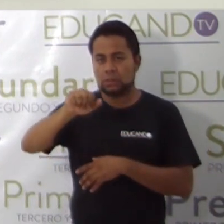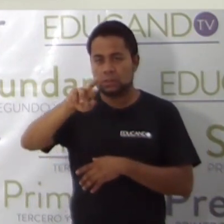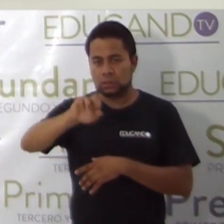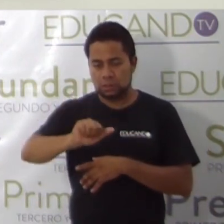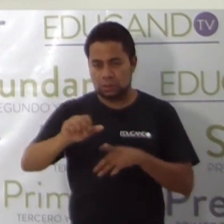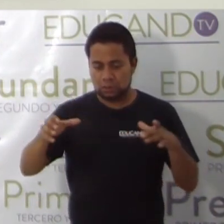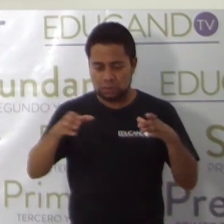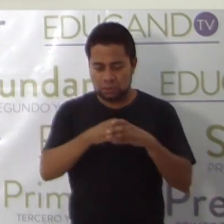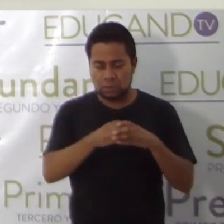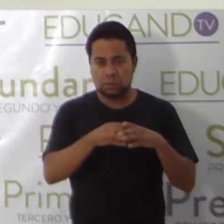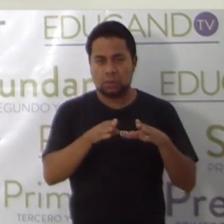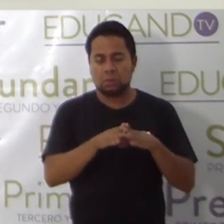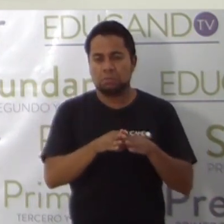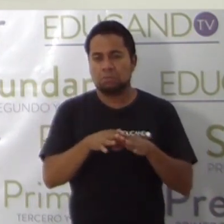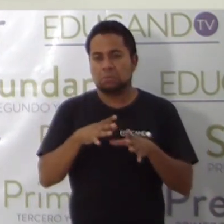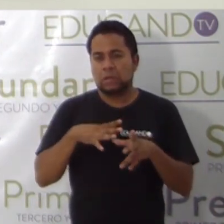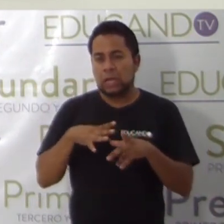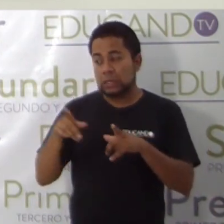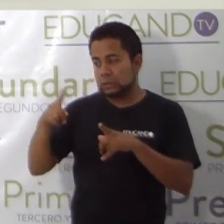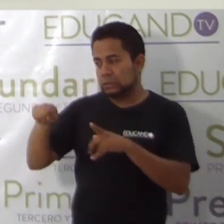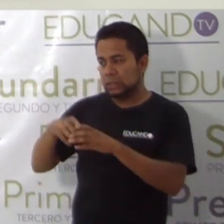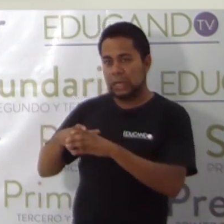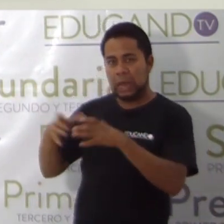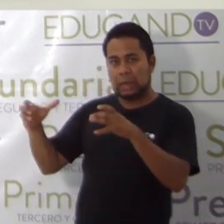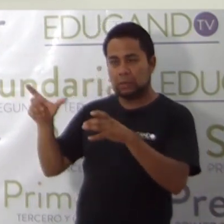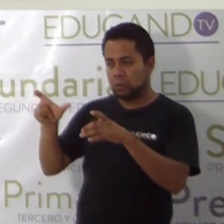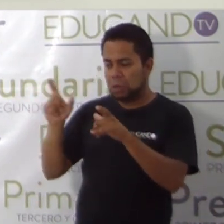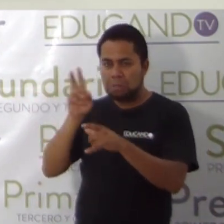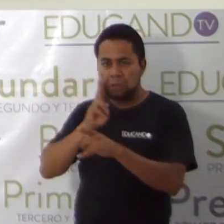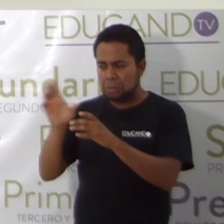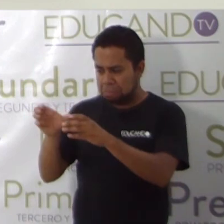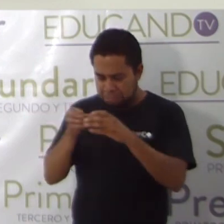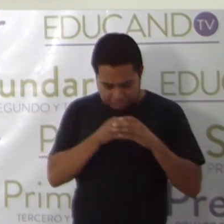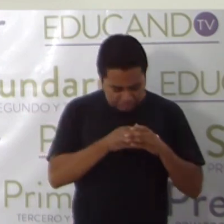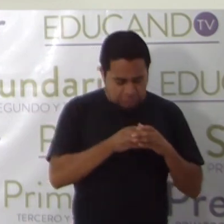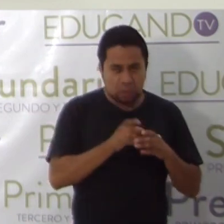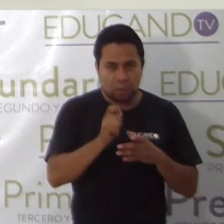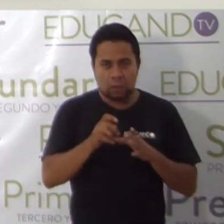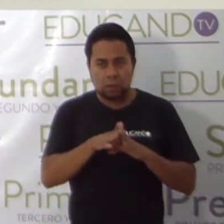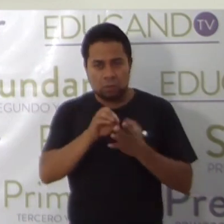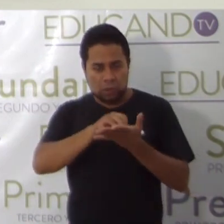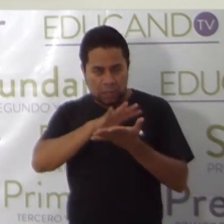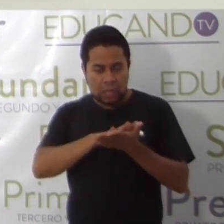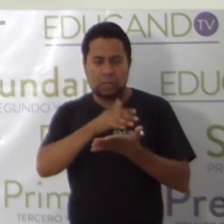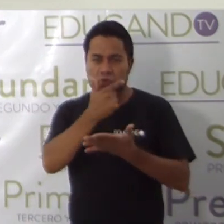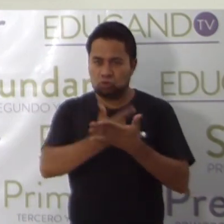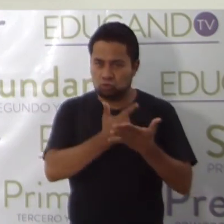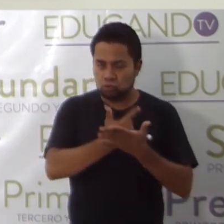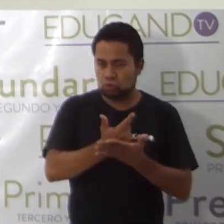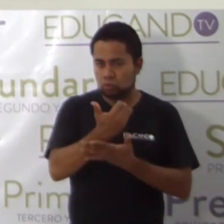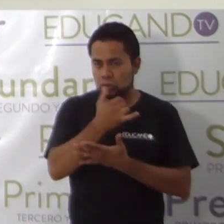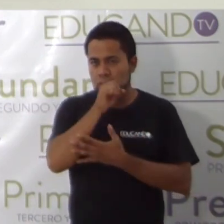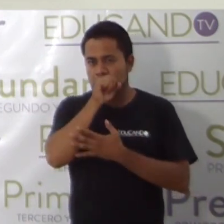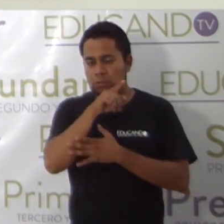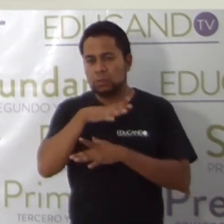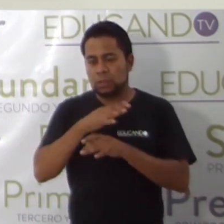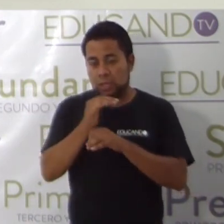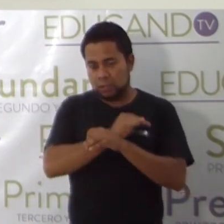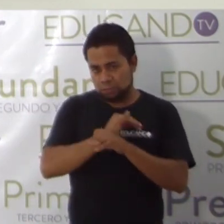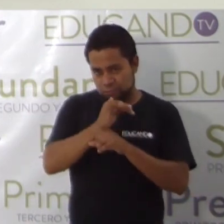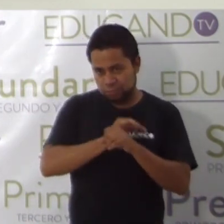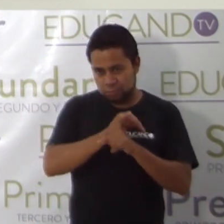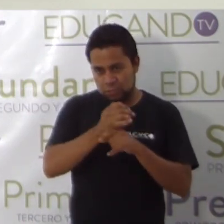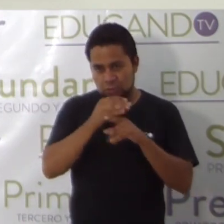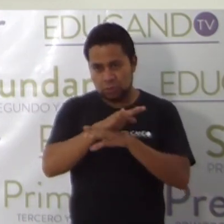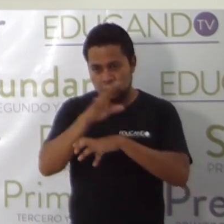sacamos de un hecho mucho mayor, mucho más grande. Entonces, cuando yo me refiero a muestra, estoy hablando de los datos estadísticos que se recogen del